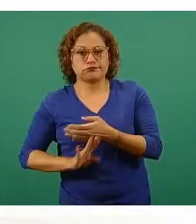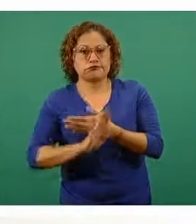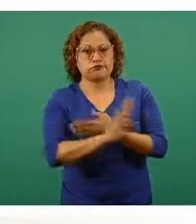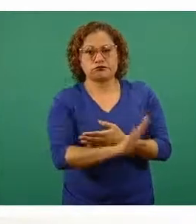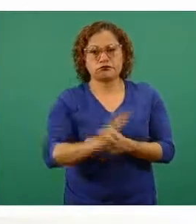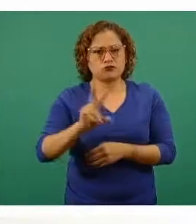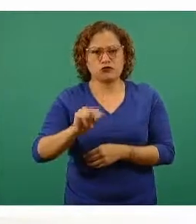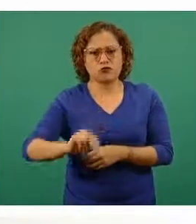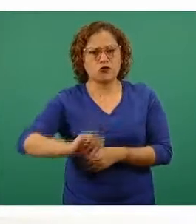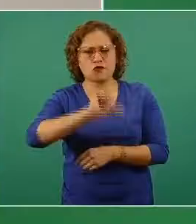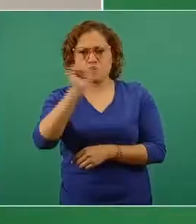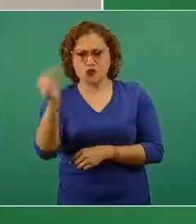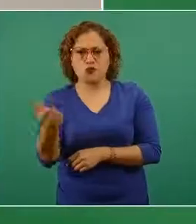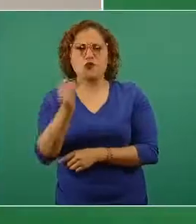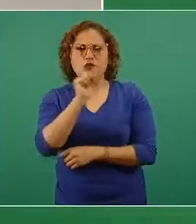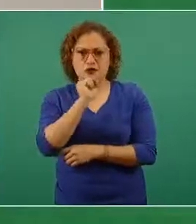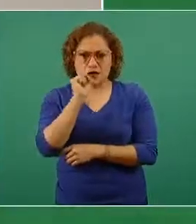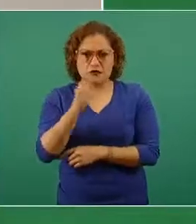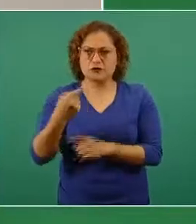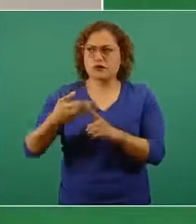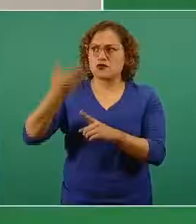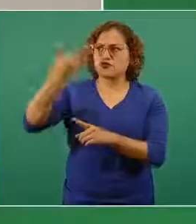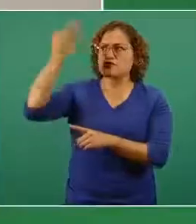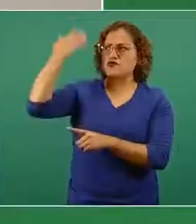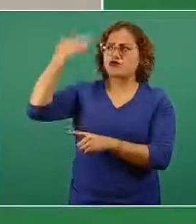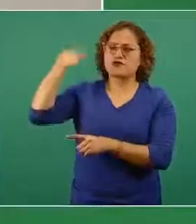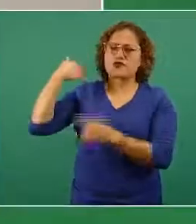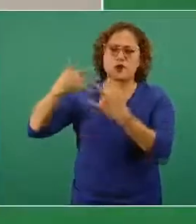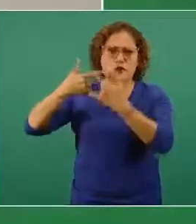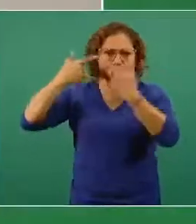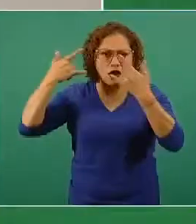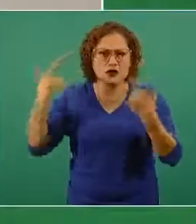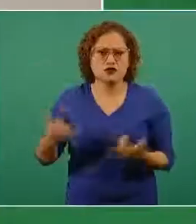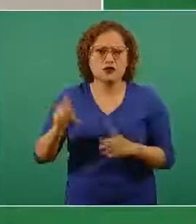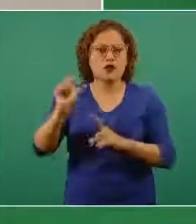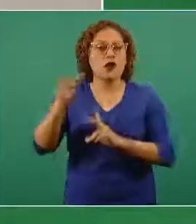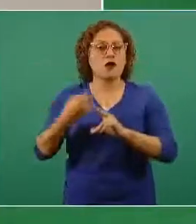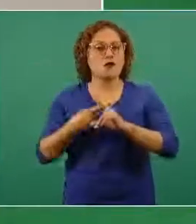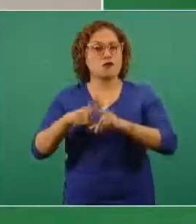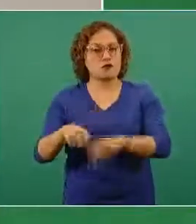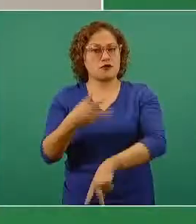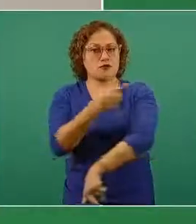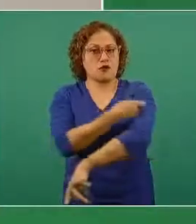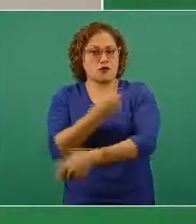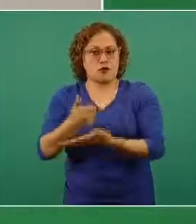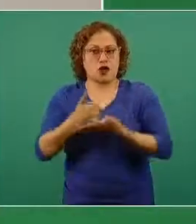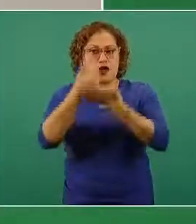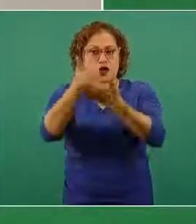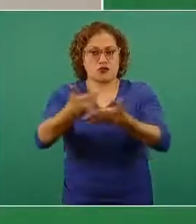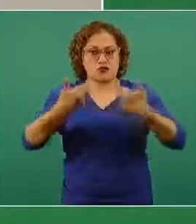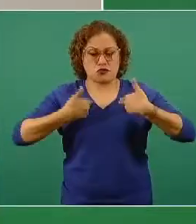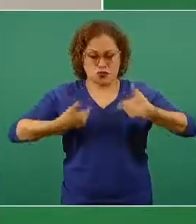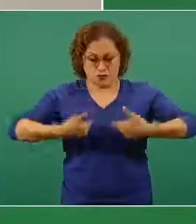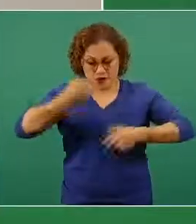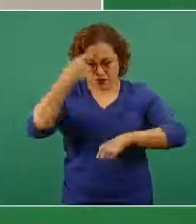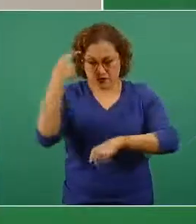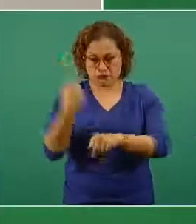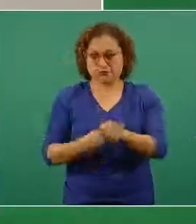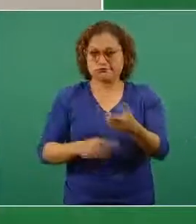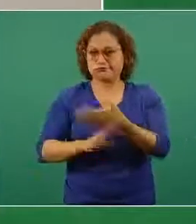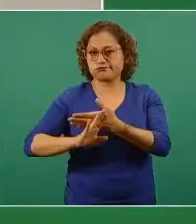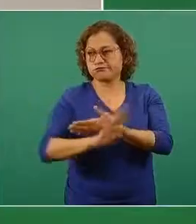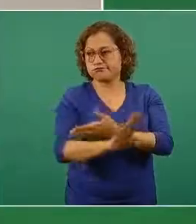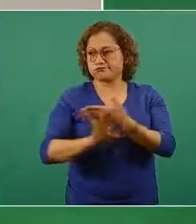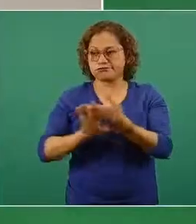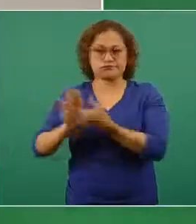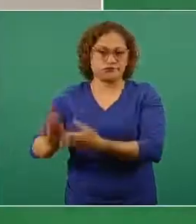se han utilizado prácticamente en toda la historia desde que las vacunas han sido un elemento importante en la prevención primaria de enfermedades. Siempre